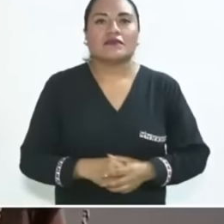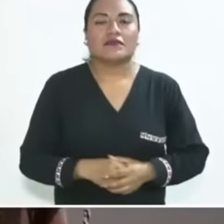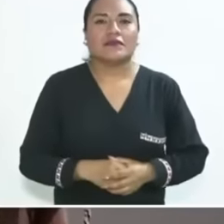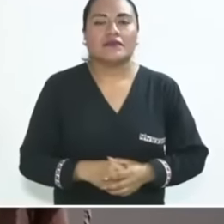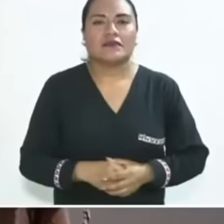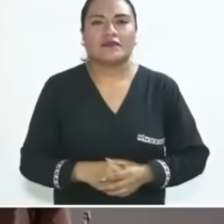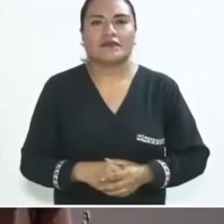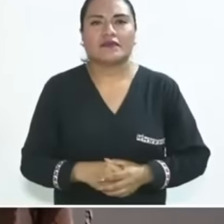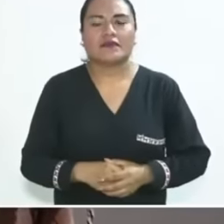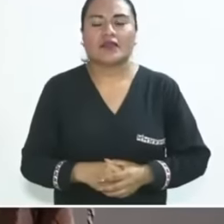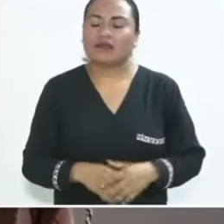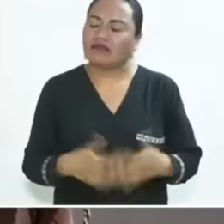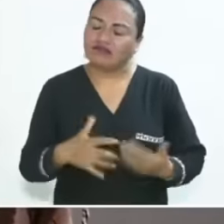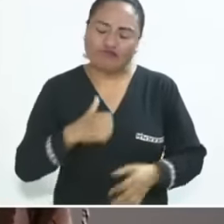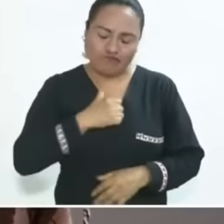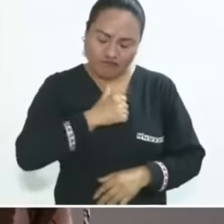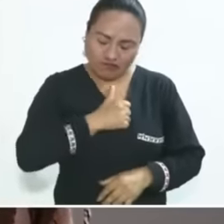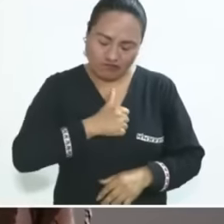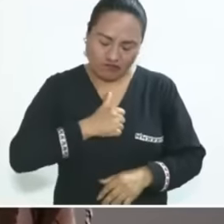muy